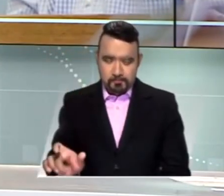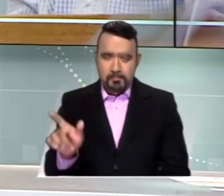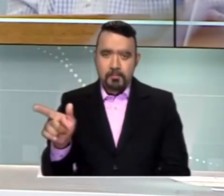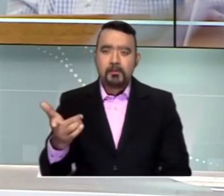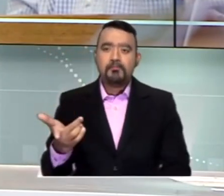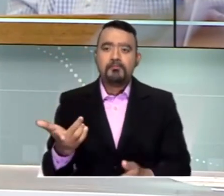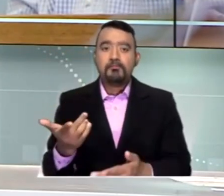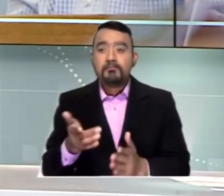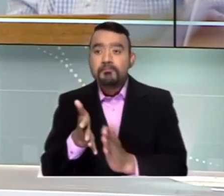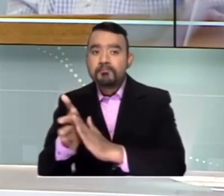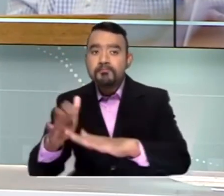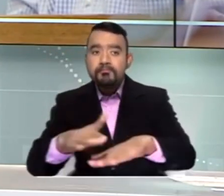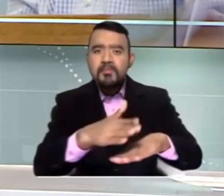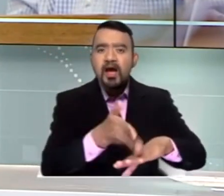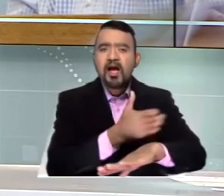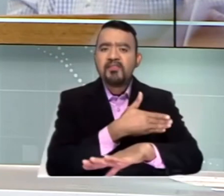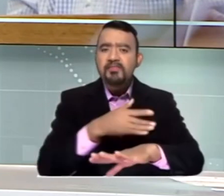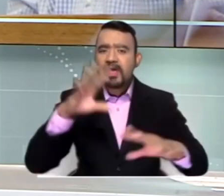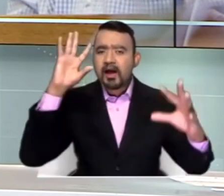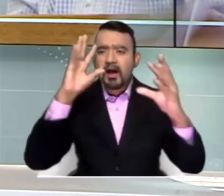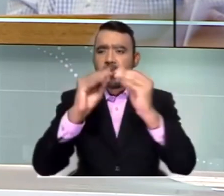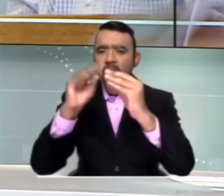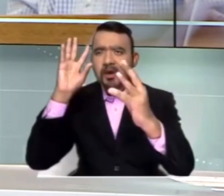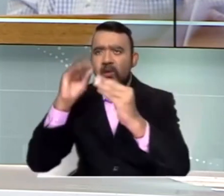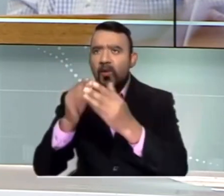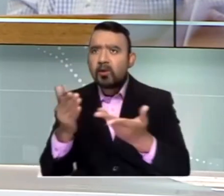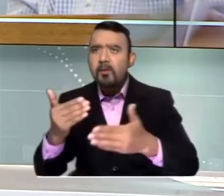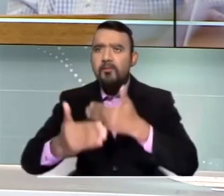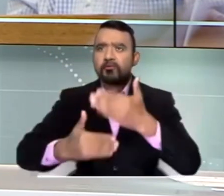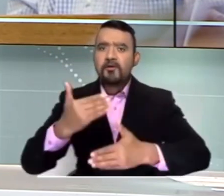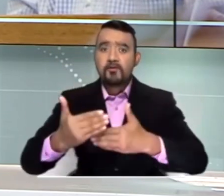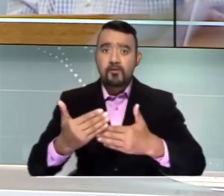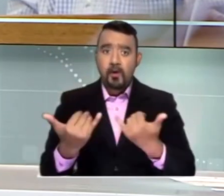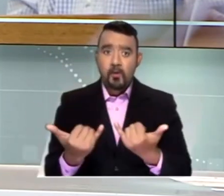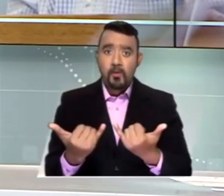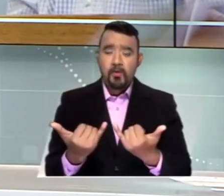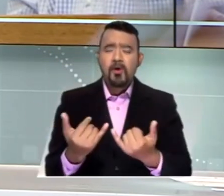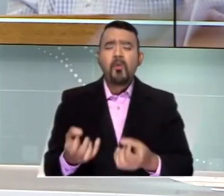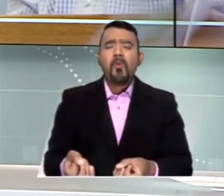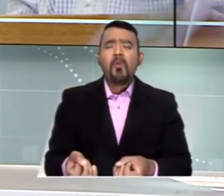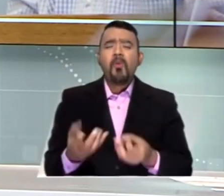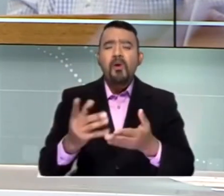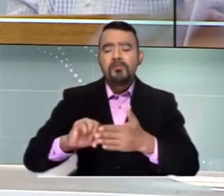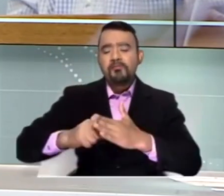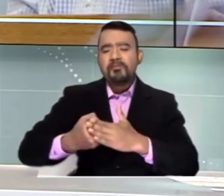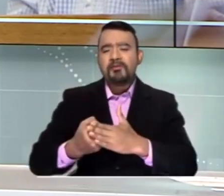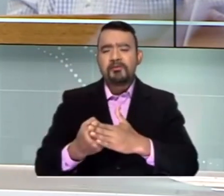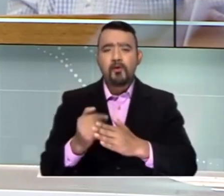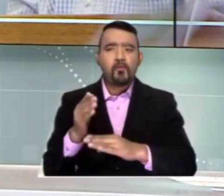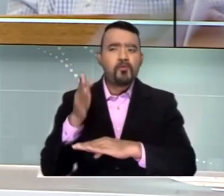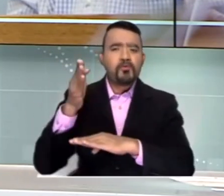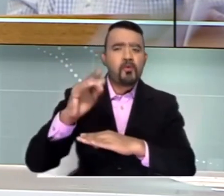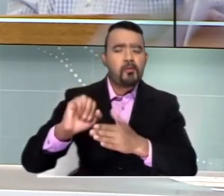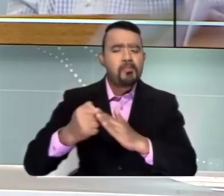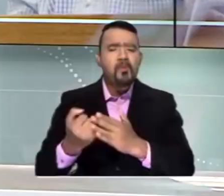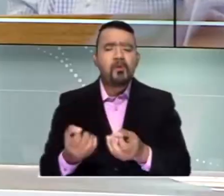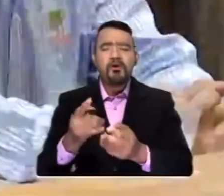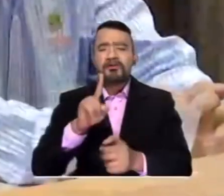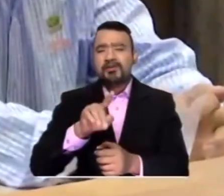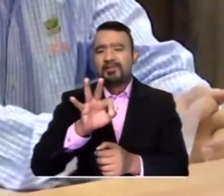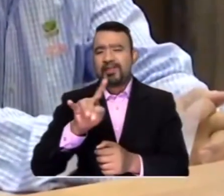diputados la aprobación de varias ordenanzas entre ellas las vigencias futuras por más de 131.000 millones de pesos